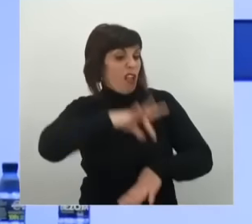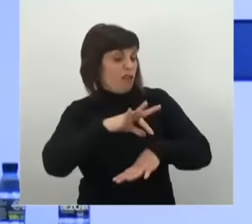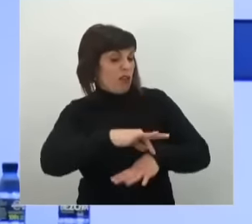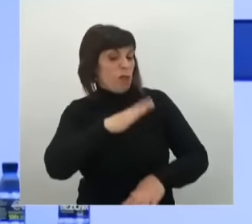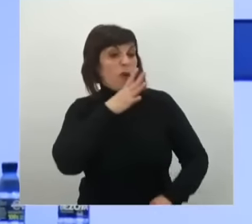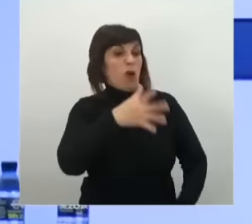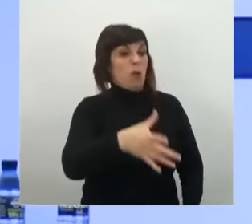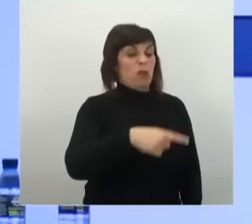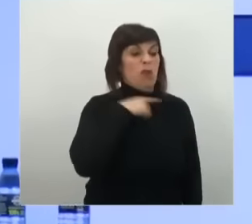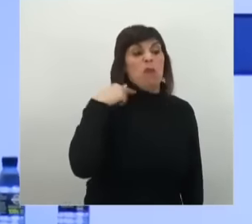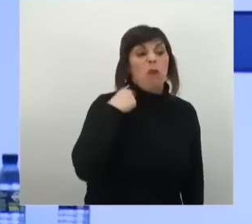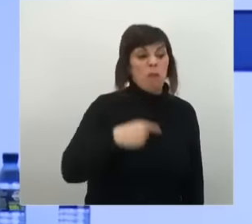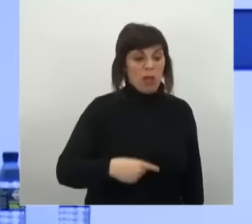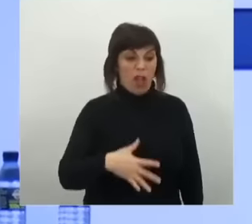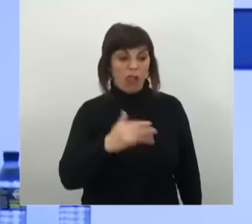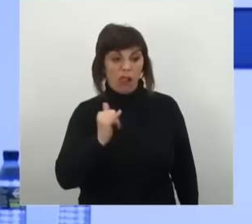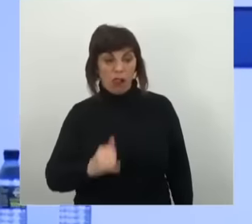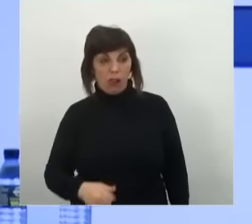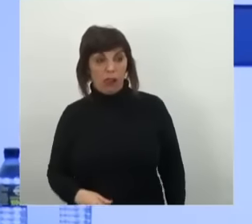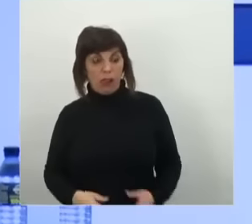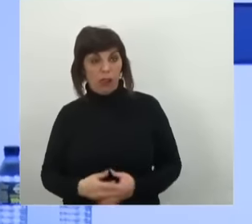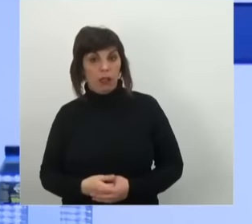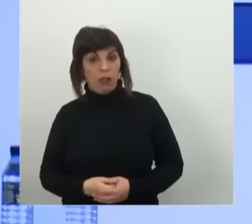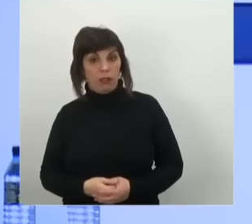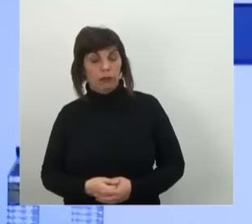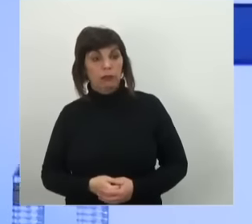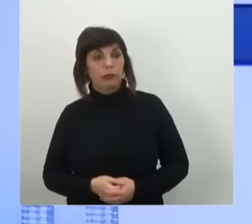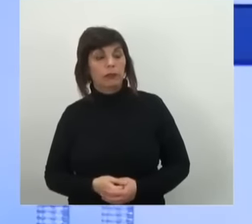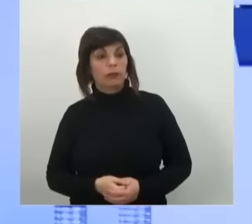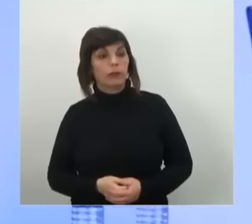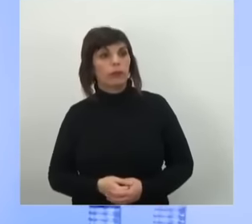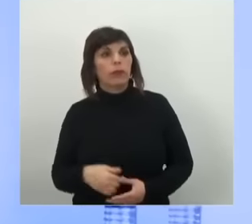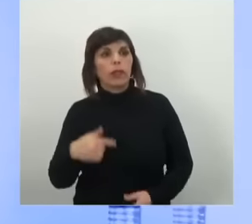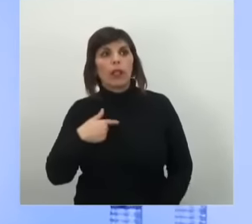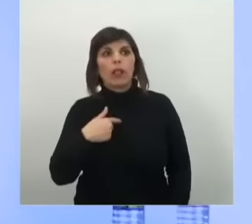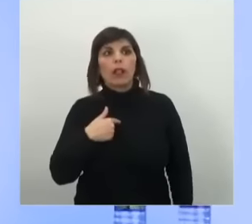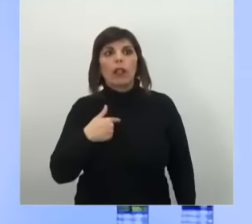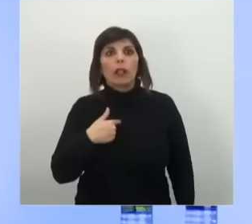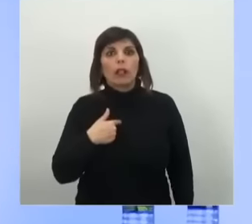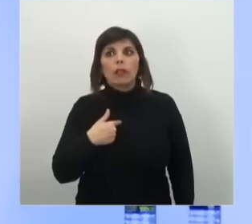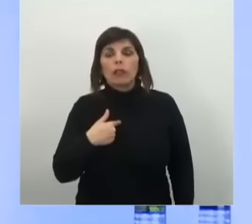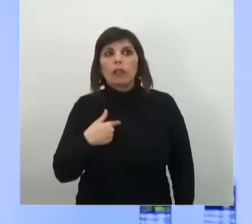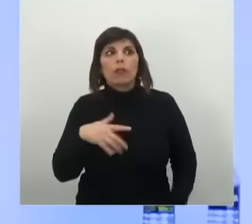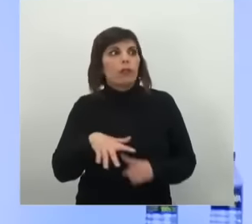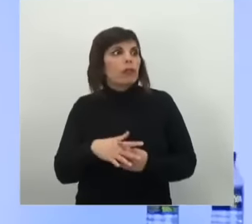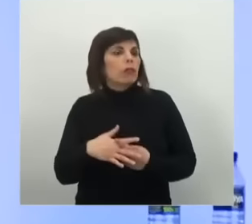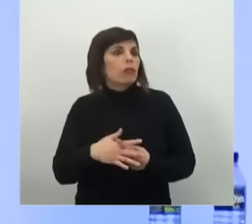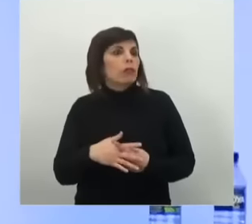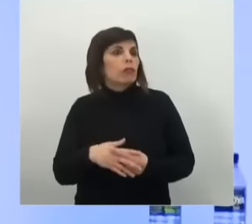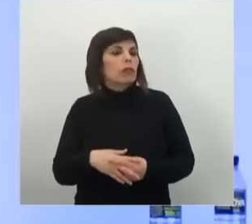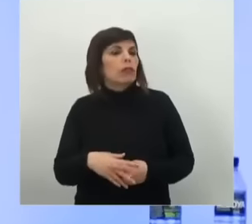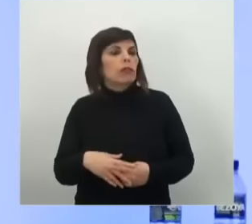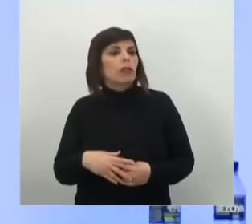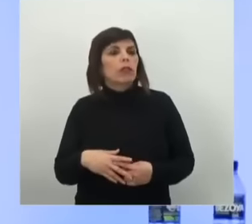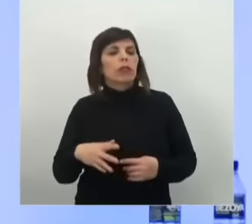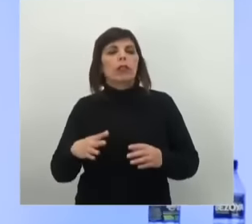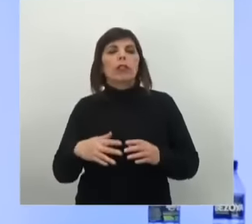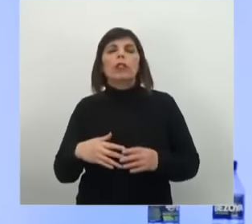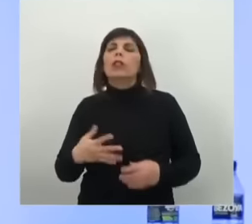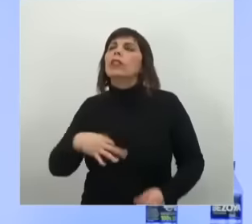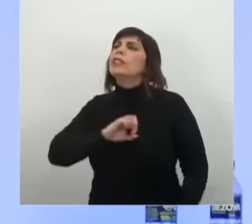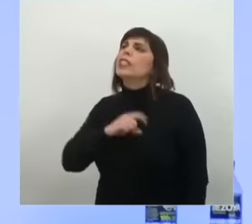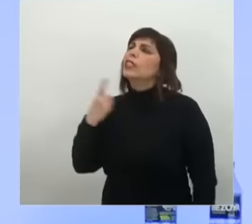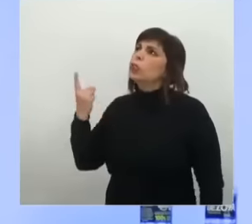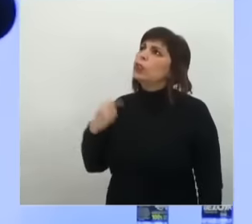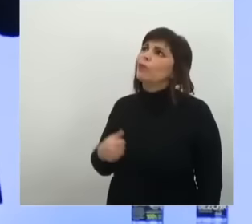lindos hermanos A veces tenemos no yo estaba en esa situación aparece este verso Entonces le digo Señor Sabes